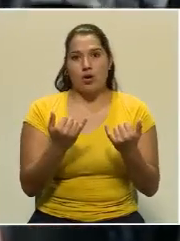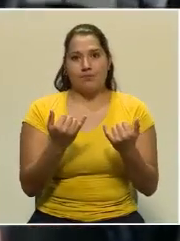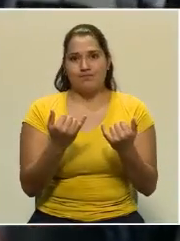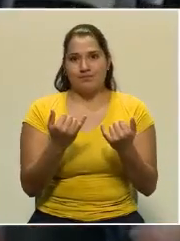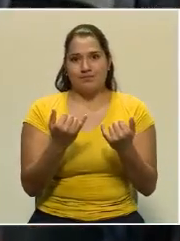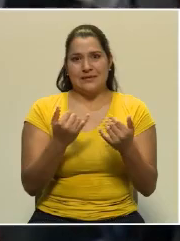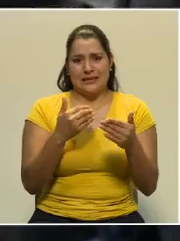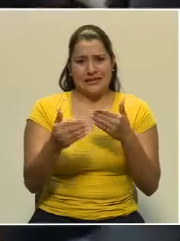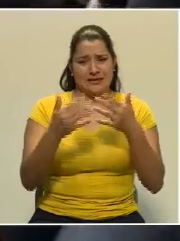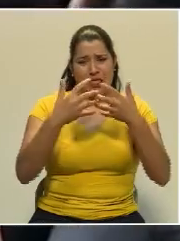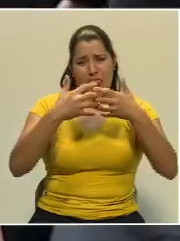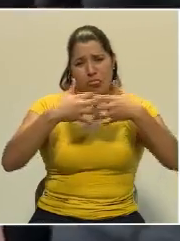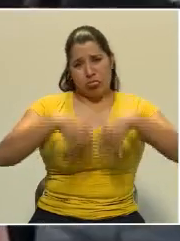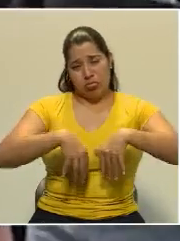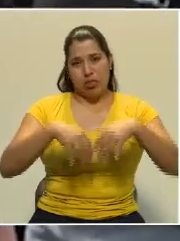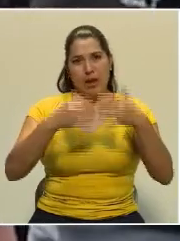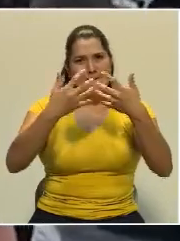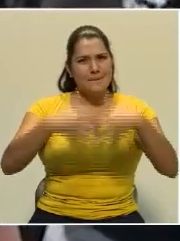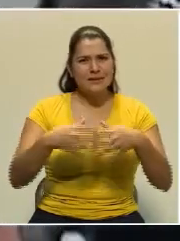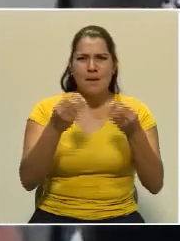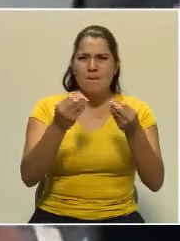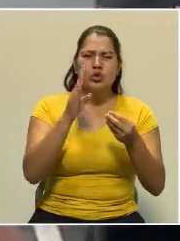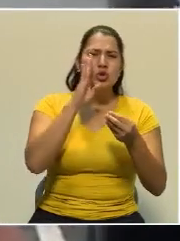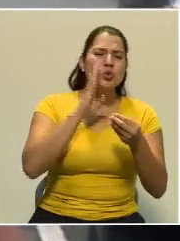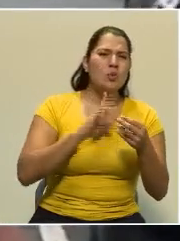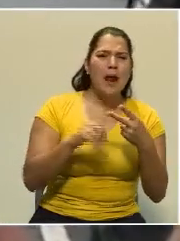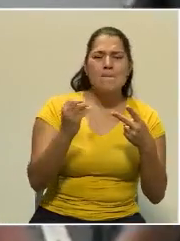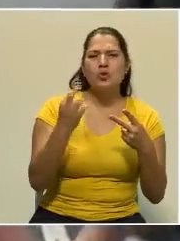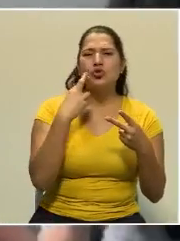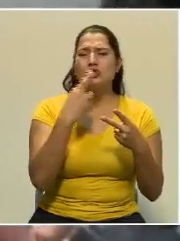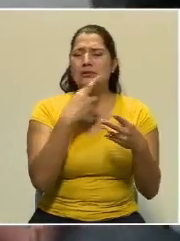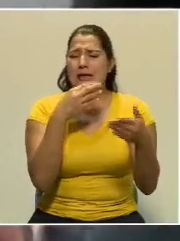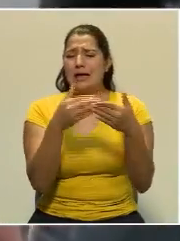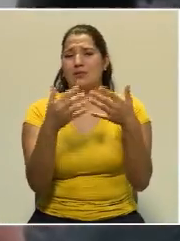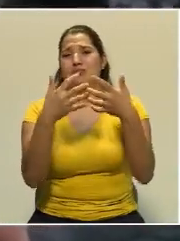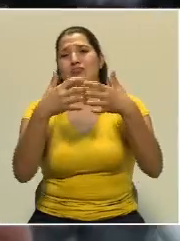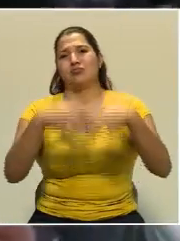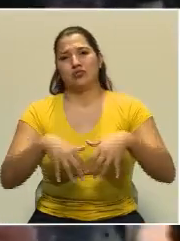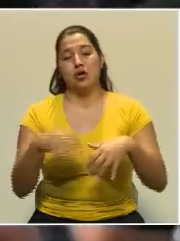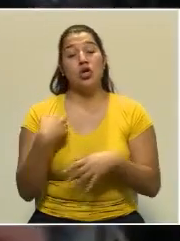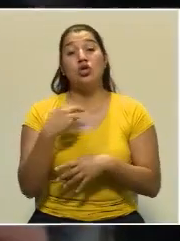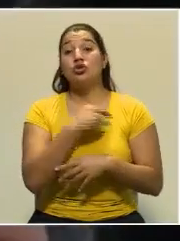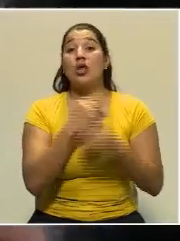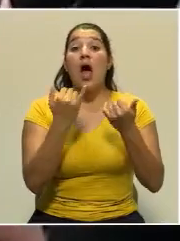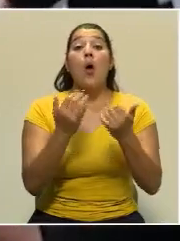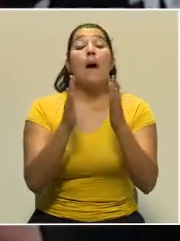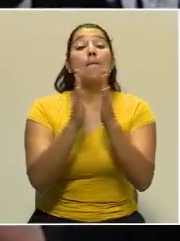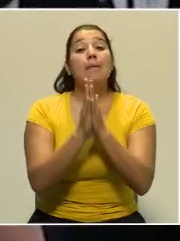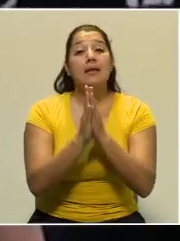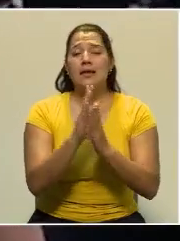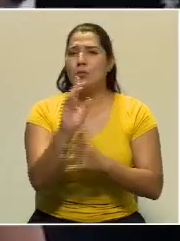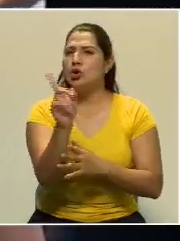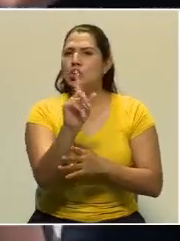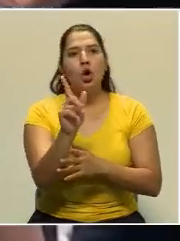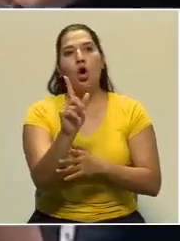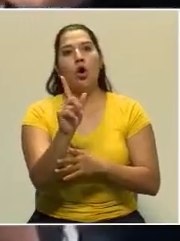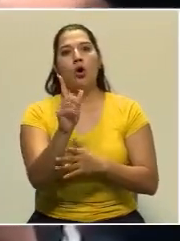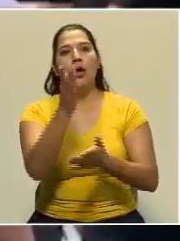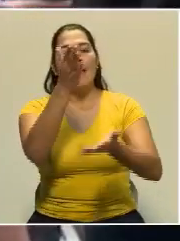la quiebra hoy el día de hoy. O sea, hay muchos bares y muchos restaurantes que están al borde de la quiebra. Nosotros estamos solicitando no la ley